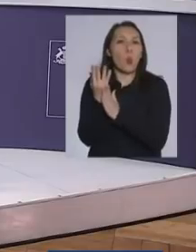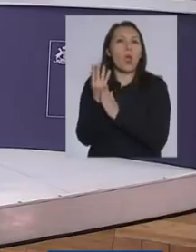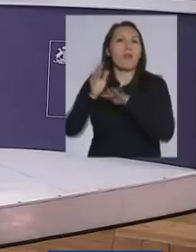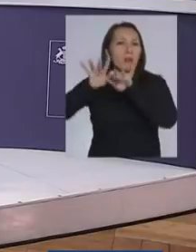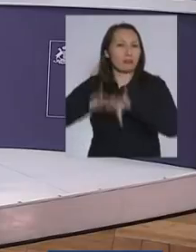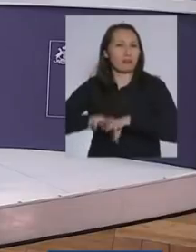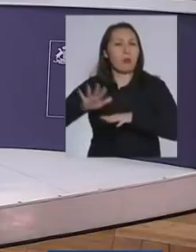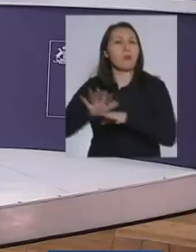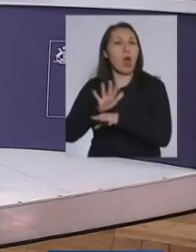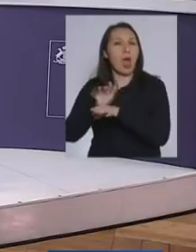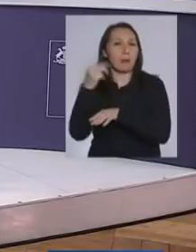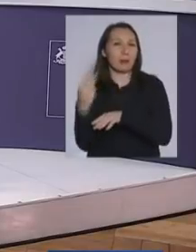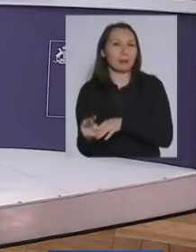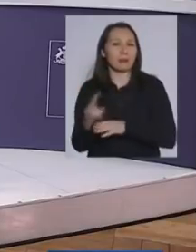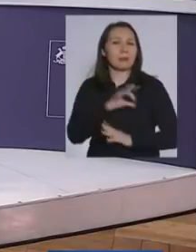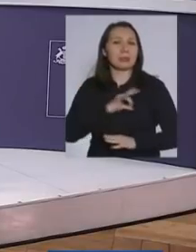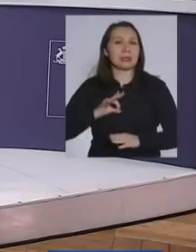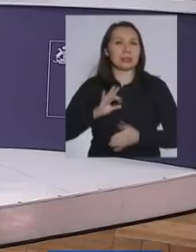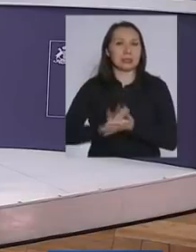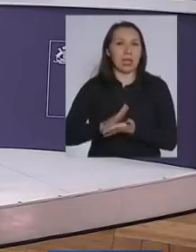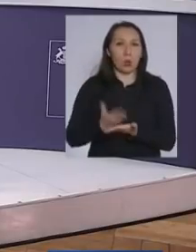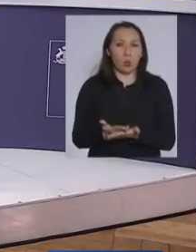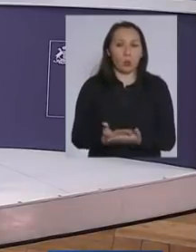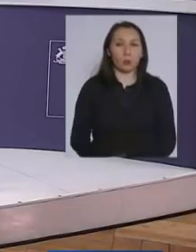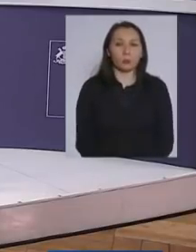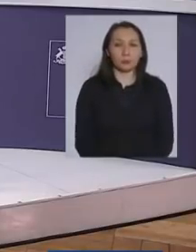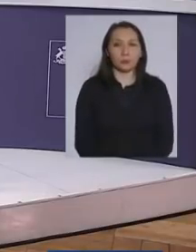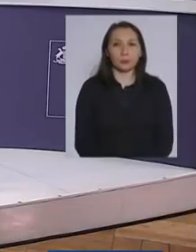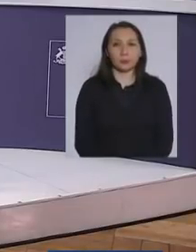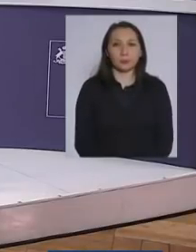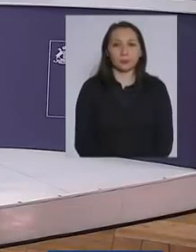software por parte del Ministerio de Salud.